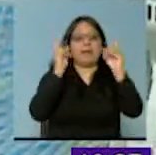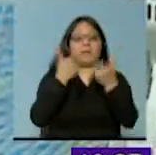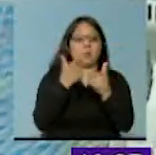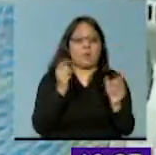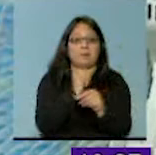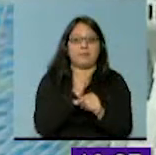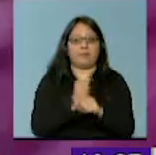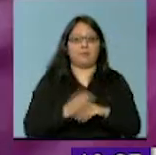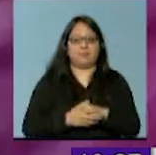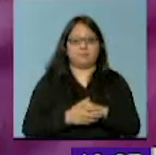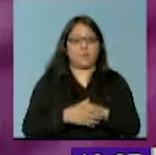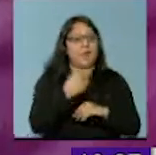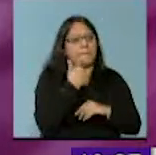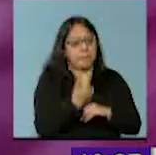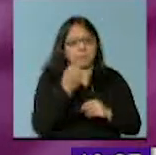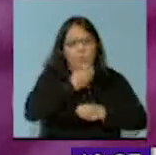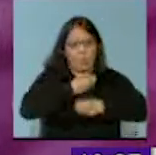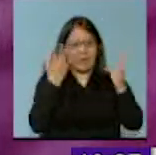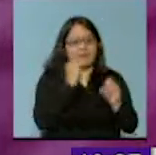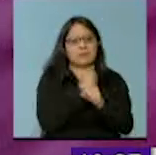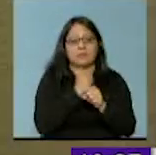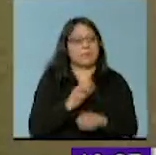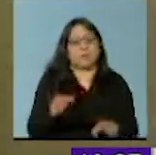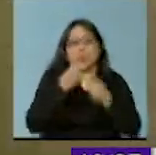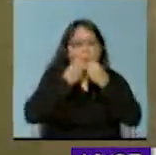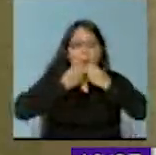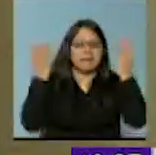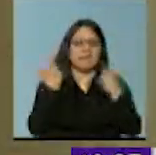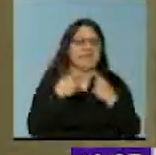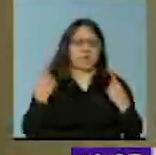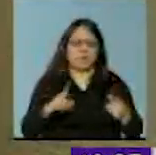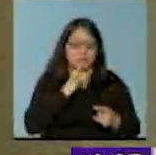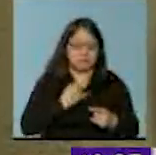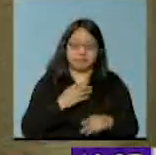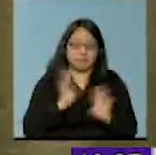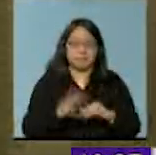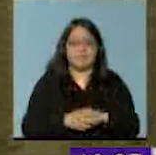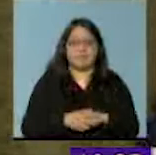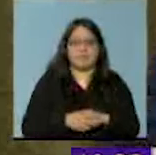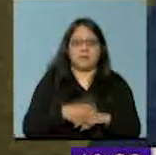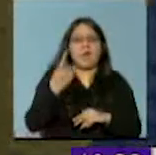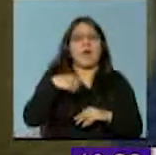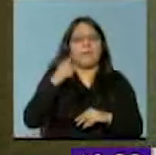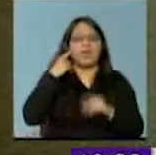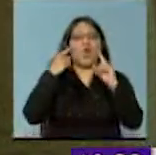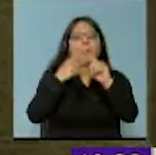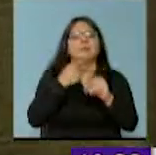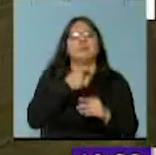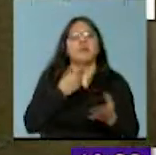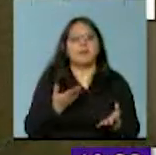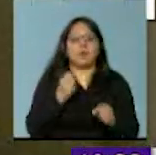usted cualquier trabajo lo aceptaría? Lo que venga. ¿Cuáles son las expectativas? Y poder conseguir un trabajo fijo